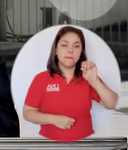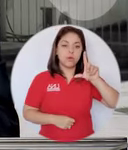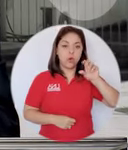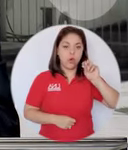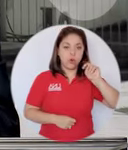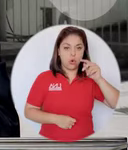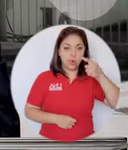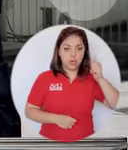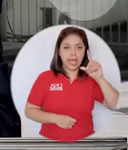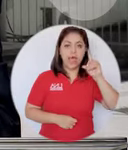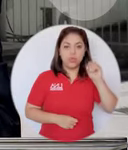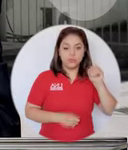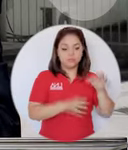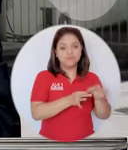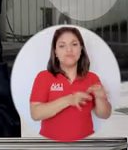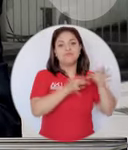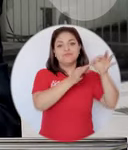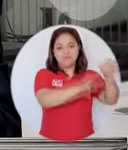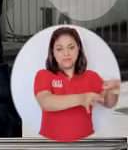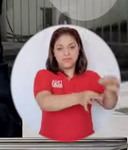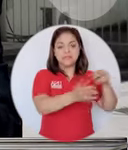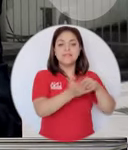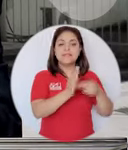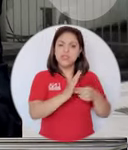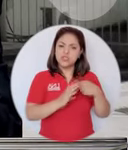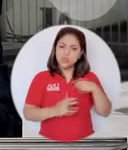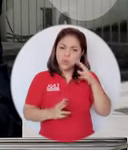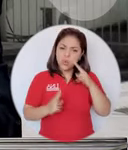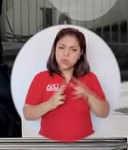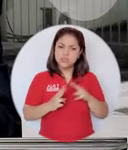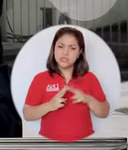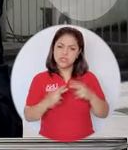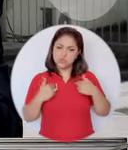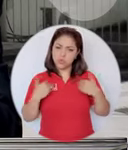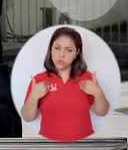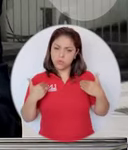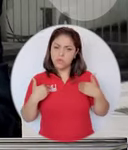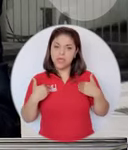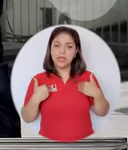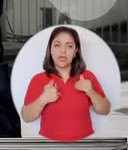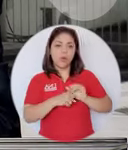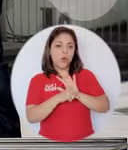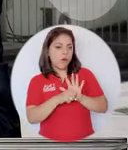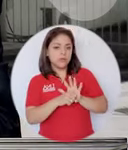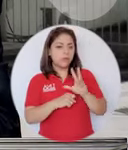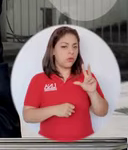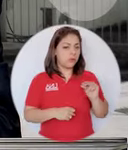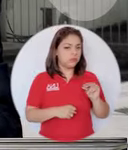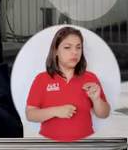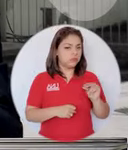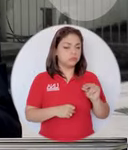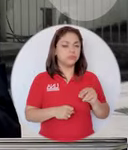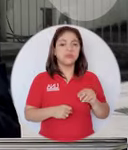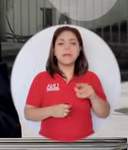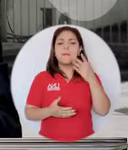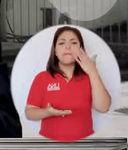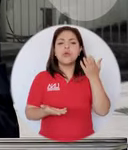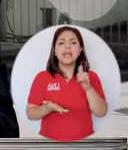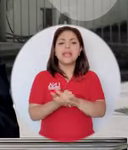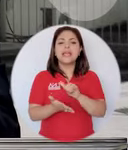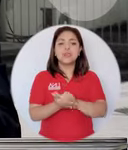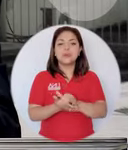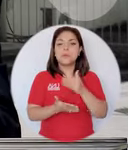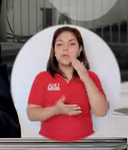es muy importante conocer si yo tuve el antecedente o no de COVID en el pasado. ¿Esto por qué?